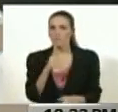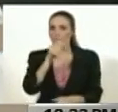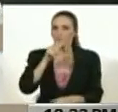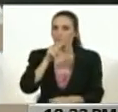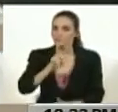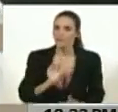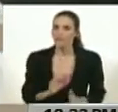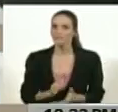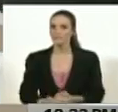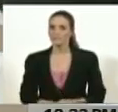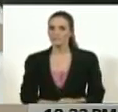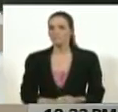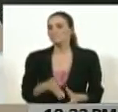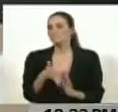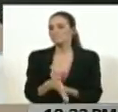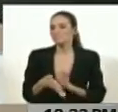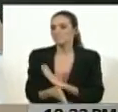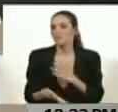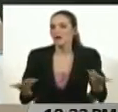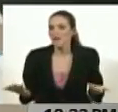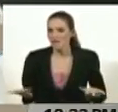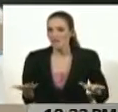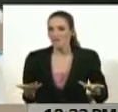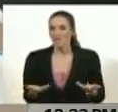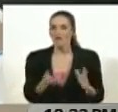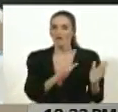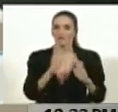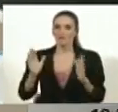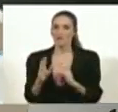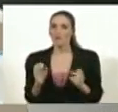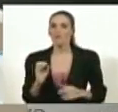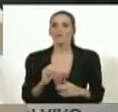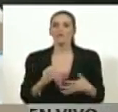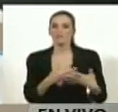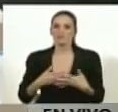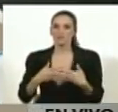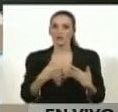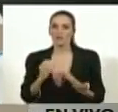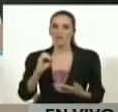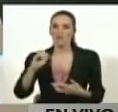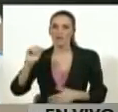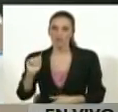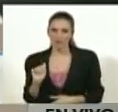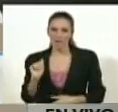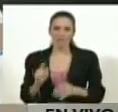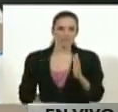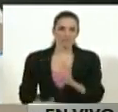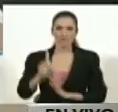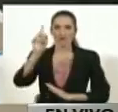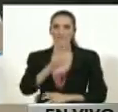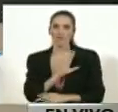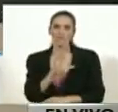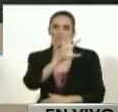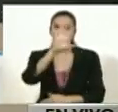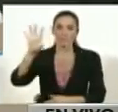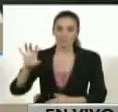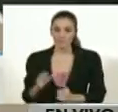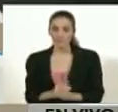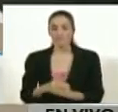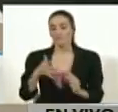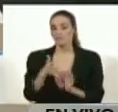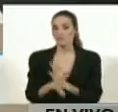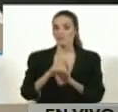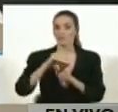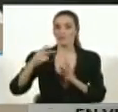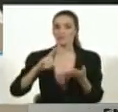qué sirve Para qué sirve la organización de los Estados Americanos a los efectos del desarrollo de nuestros países a los efectos del